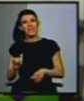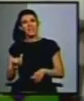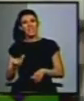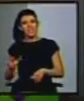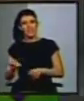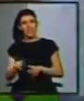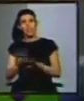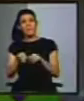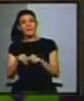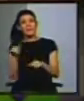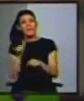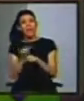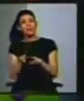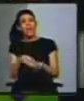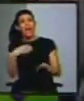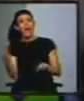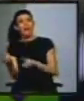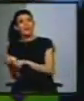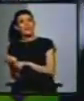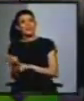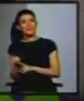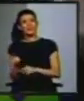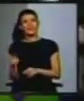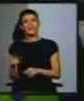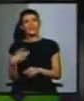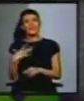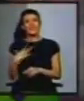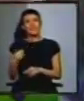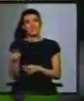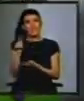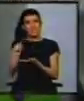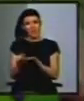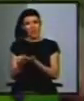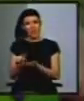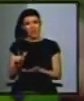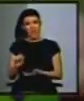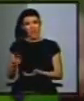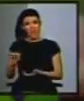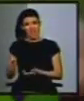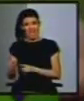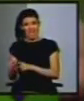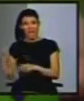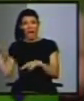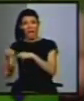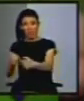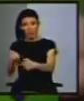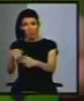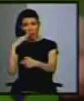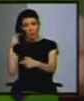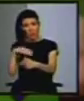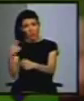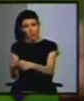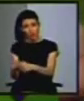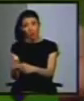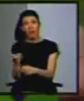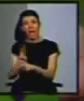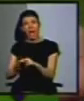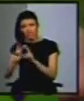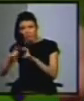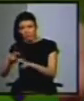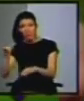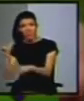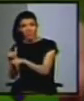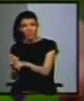hombre fallecido tras ser atropellado por el hijo del senador Carlos Larraín. Saber a lo mejor que si ella